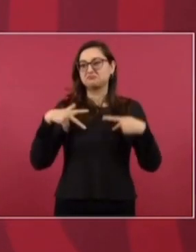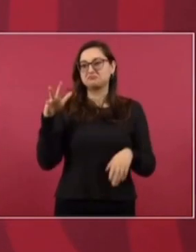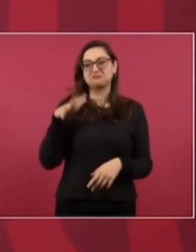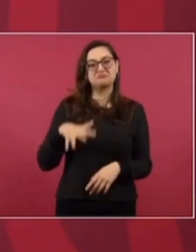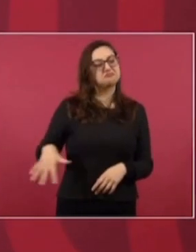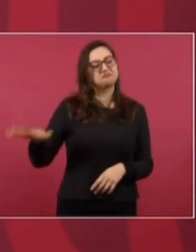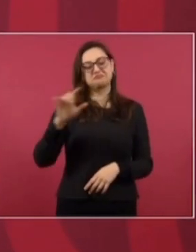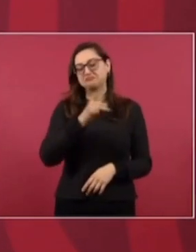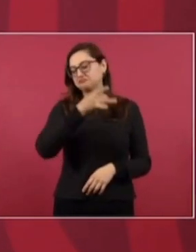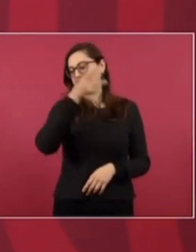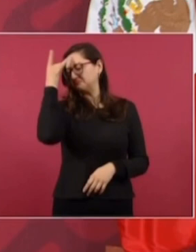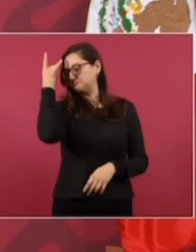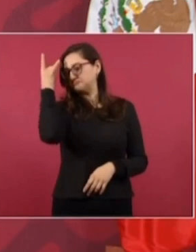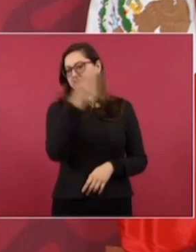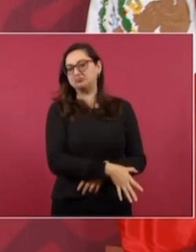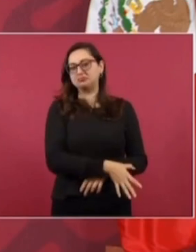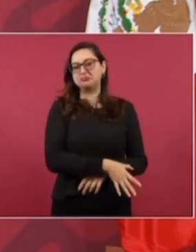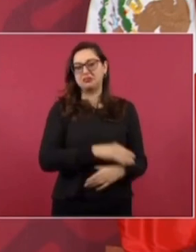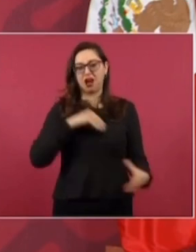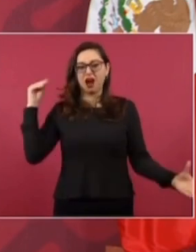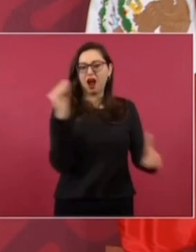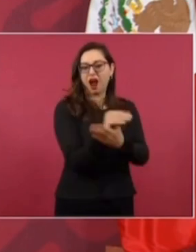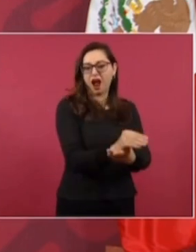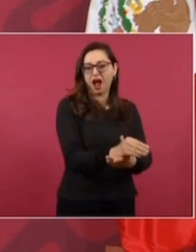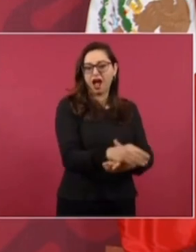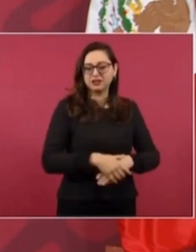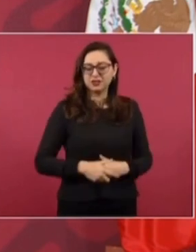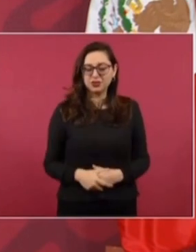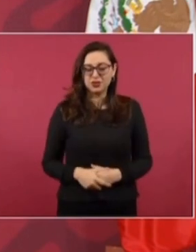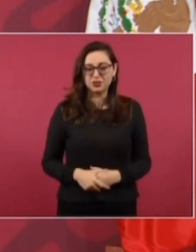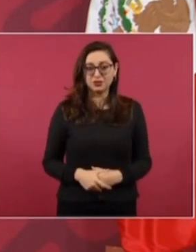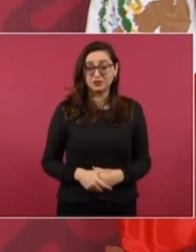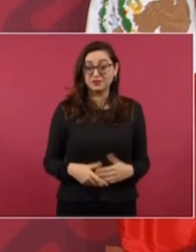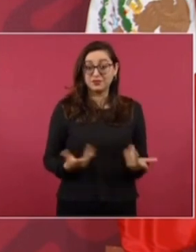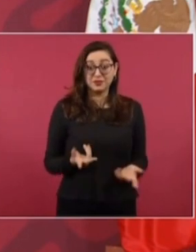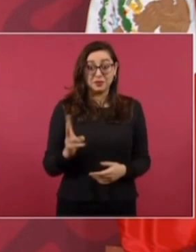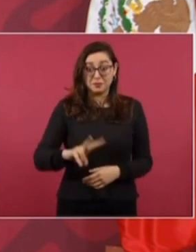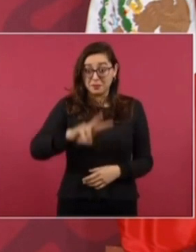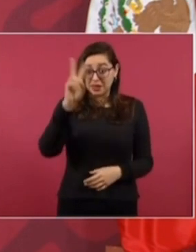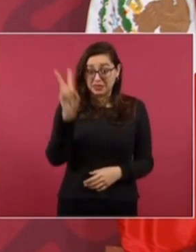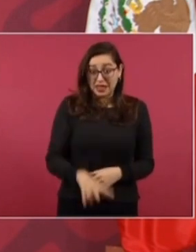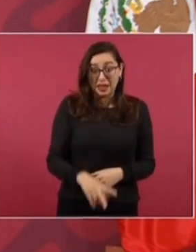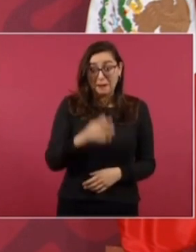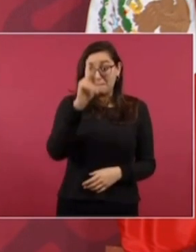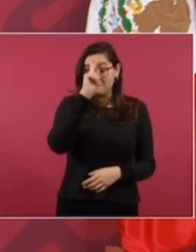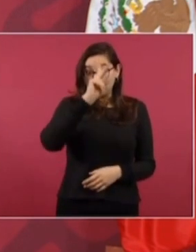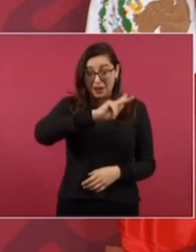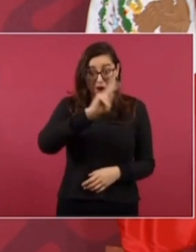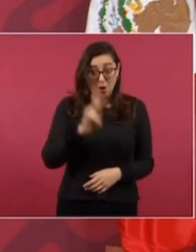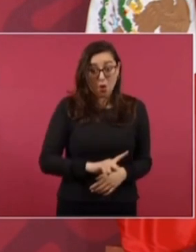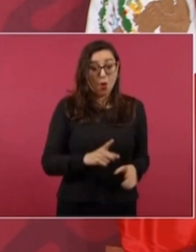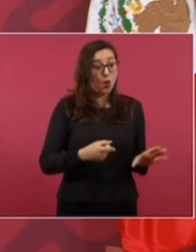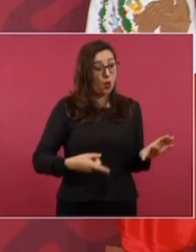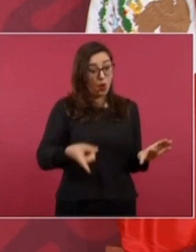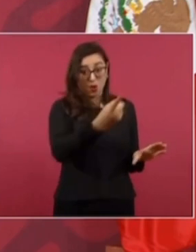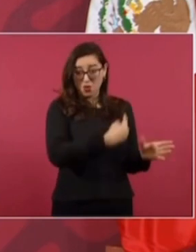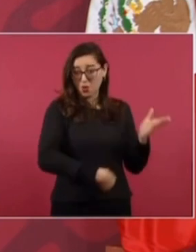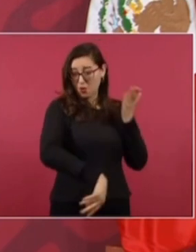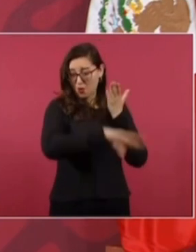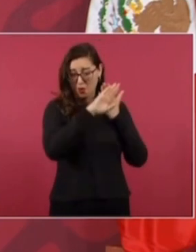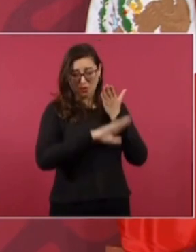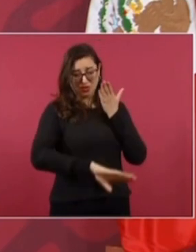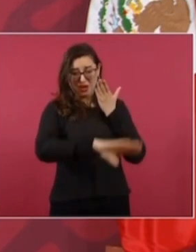como no se veía desde la época en que se aliaron